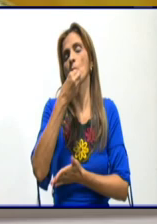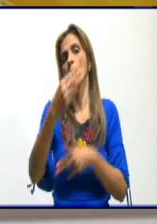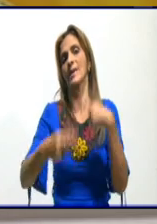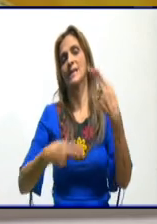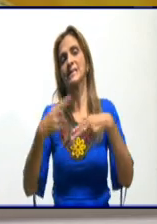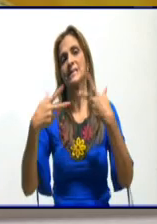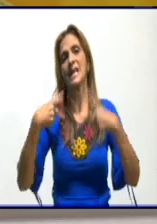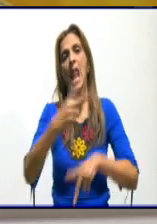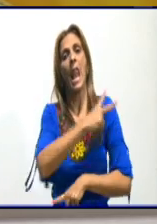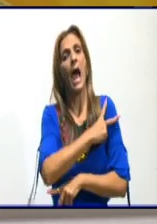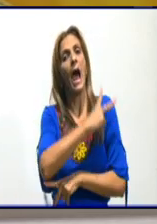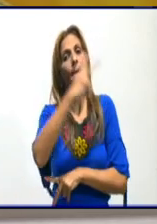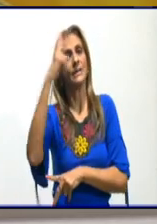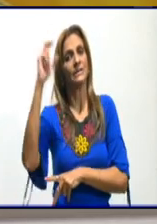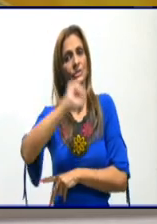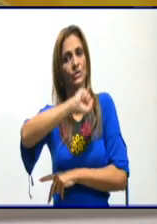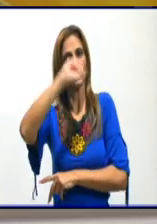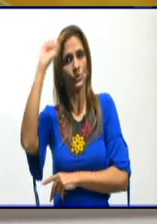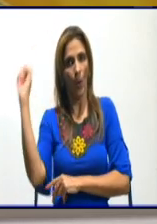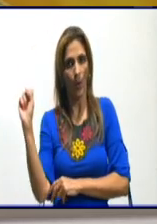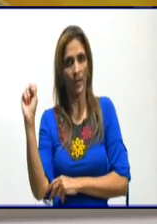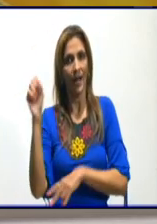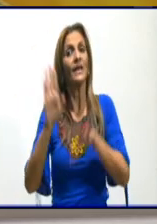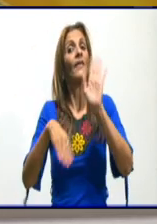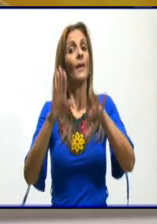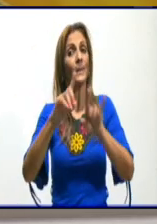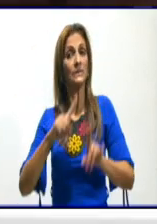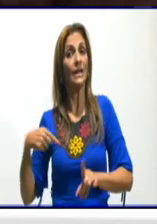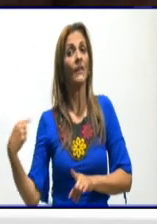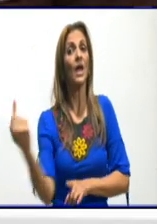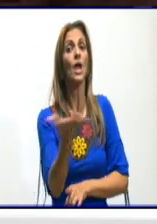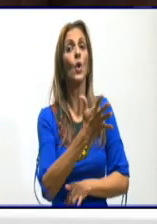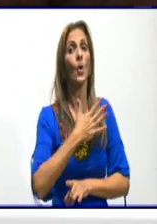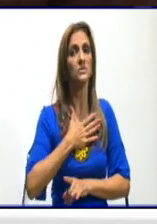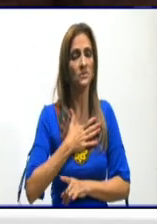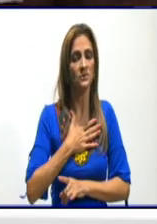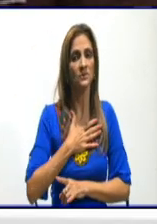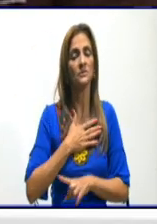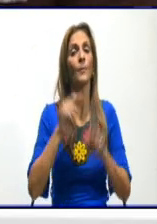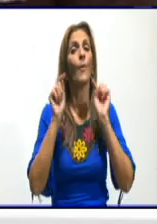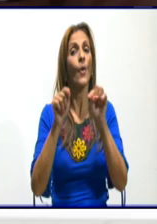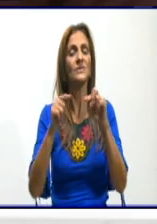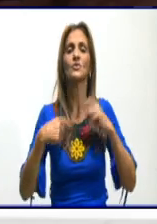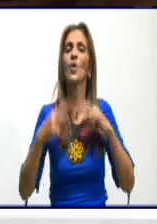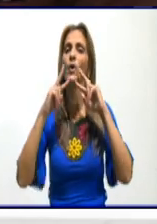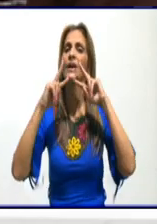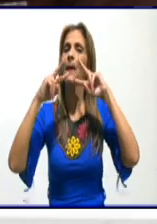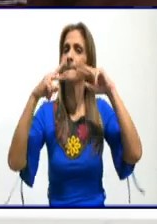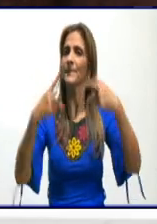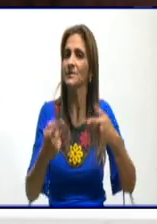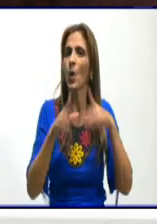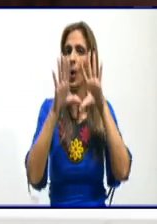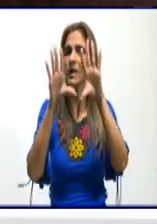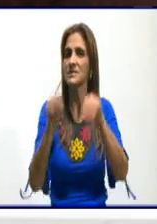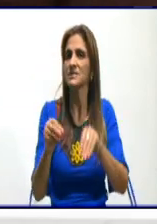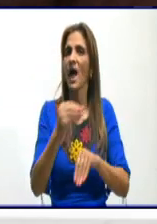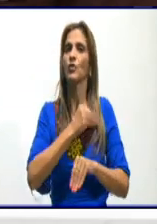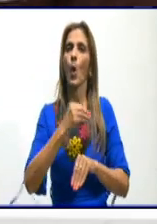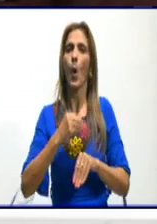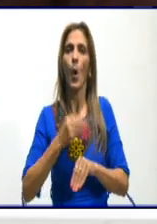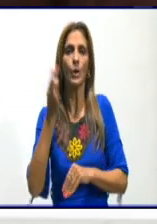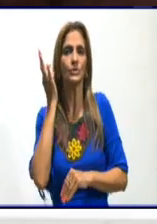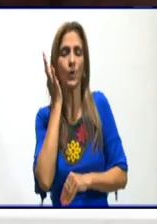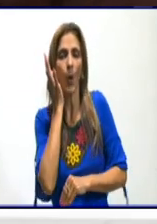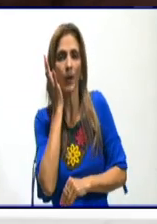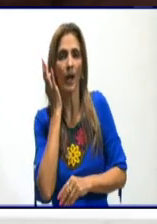que aquí estamos accionando. Para eso, reitero lo que decía Kenia, el llamado a